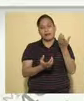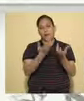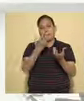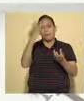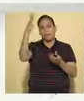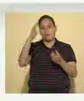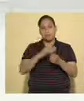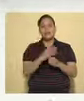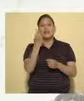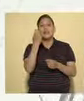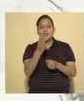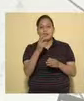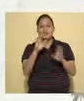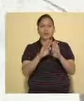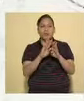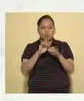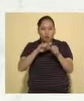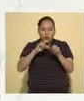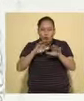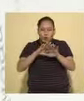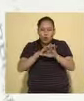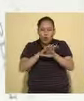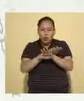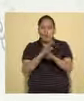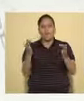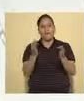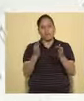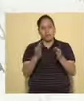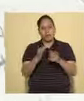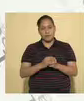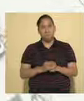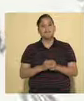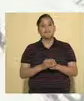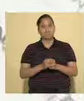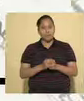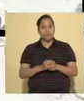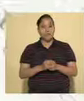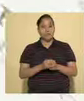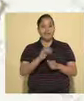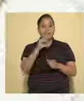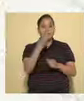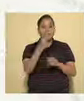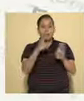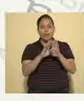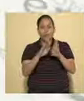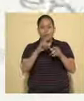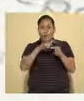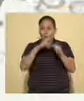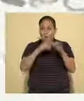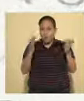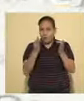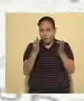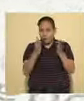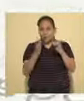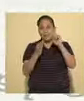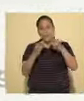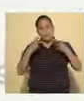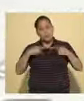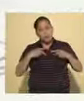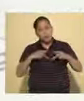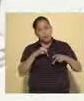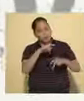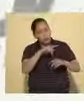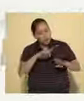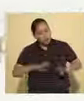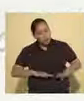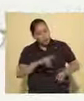entonces este es un subtono frío. Y entonces el subtono frío pertenece a personas que tienen